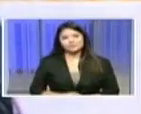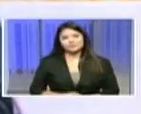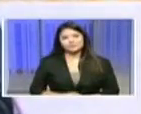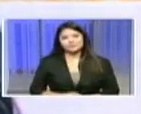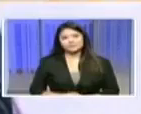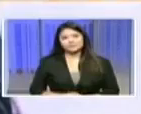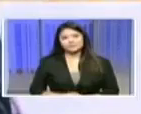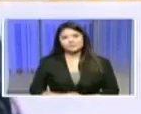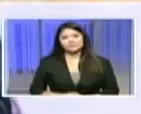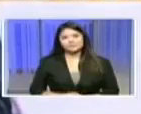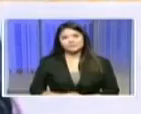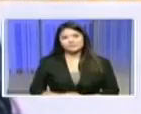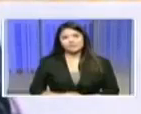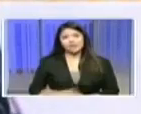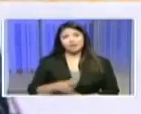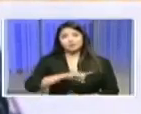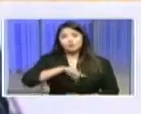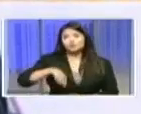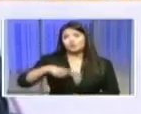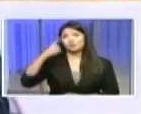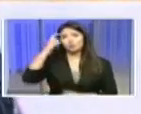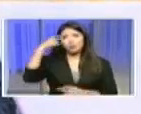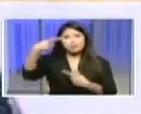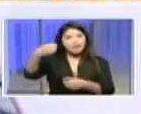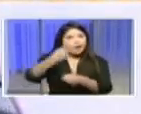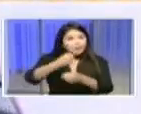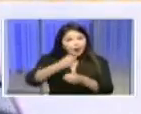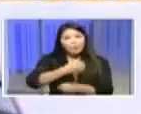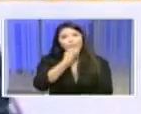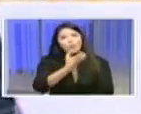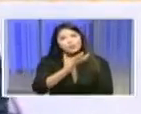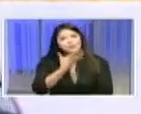Hemos tenido días de trabajo bonito.